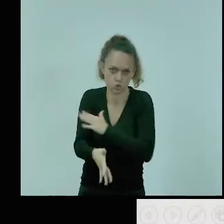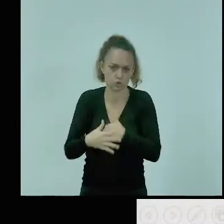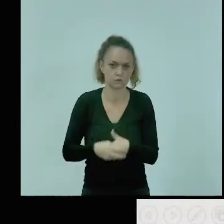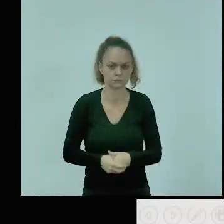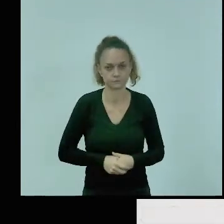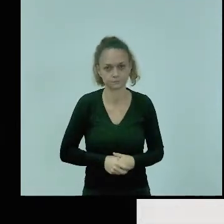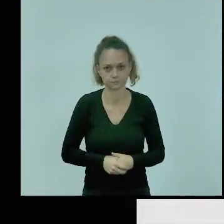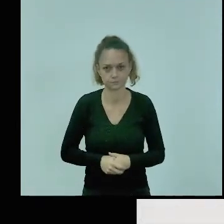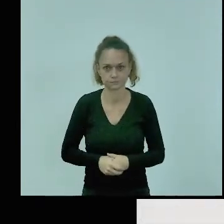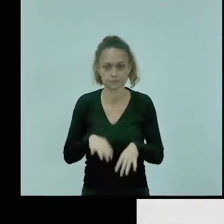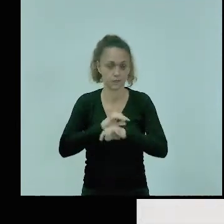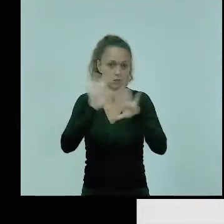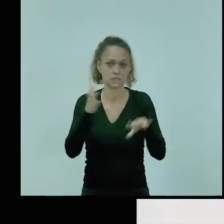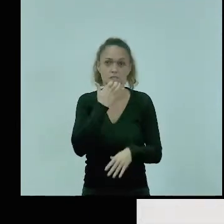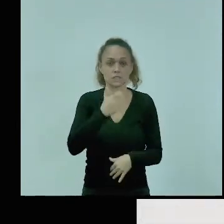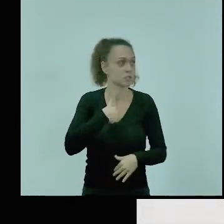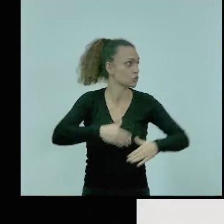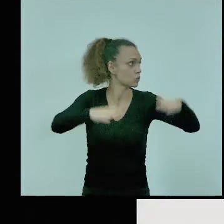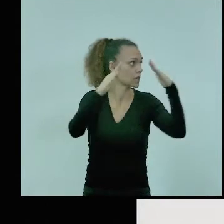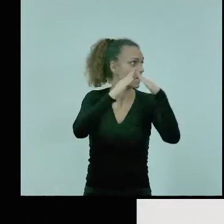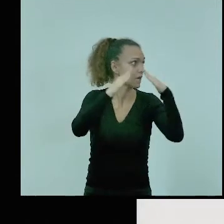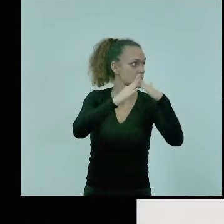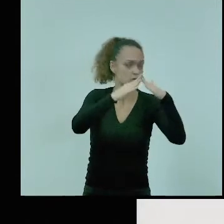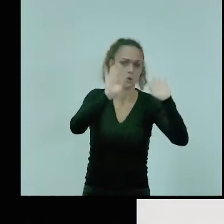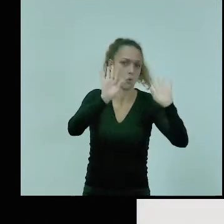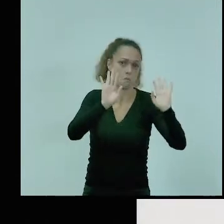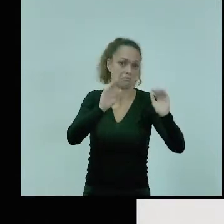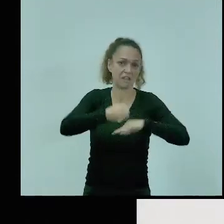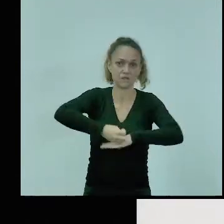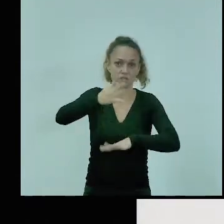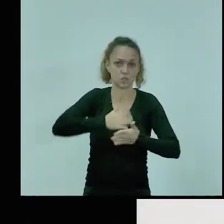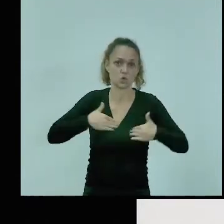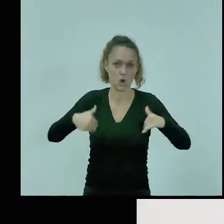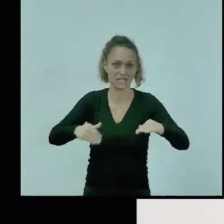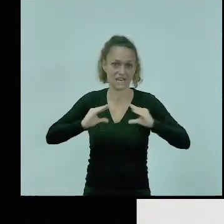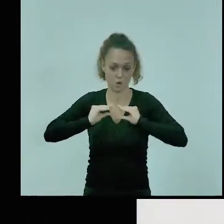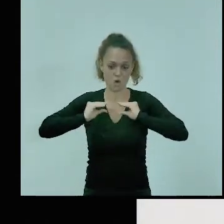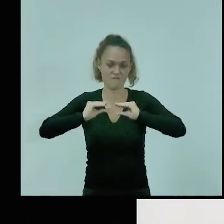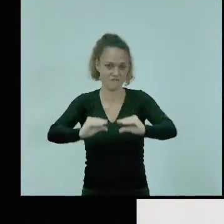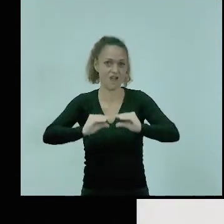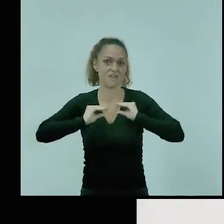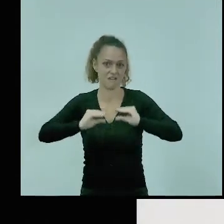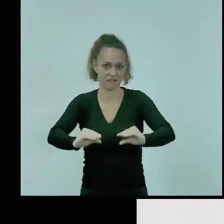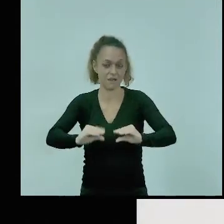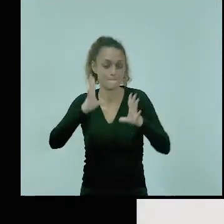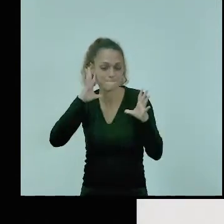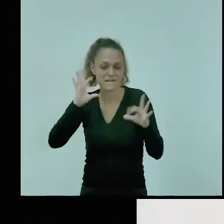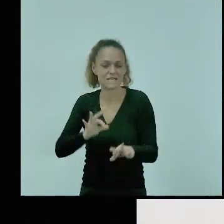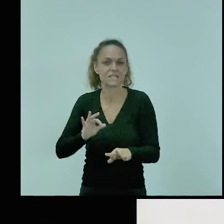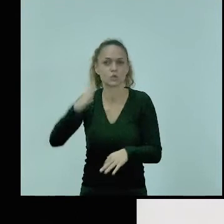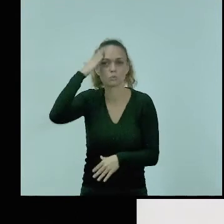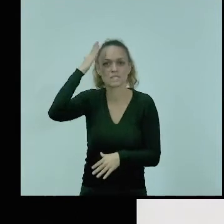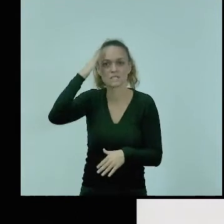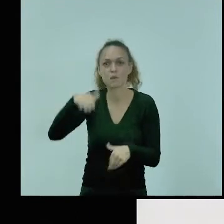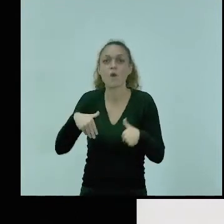Obviamente, si yo tengo una casa o cualquier edificio encima de una falla, el peligro principal que voy a tener es que esa